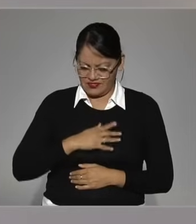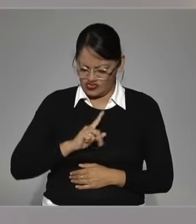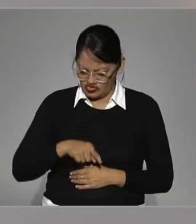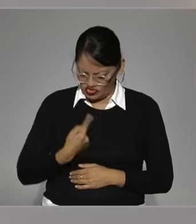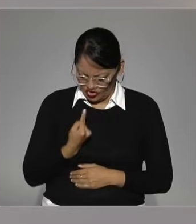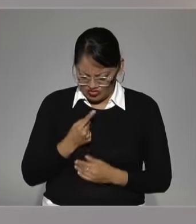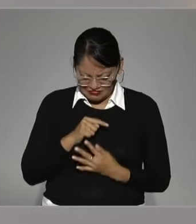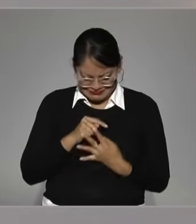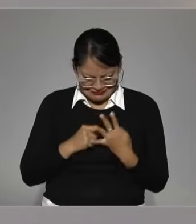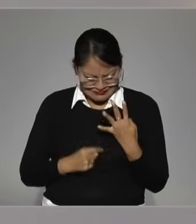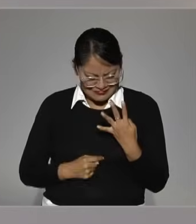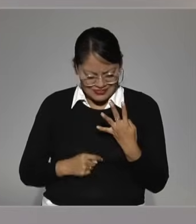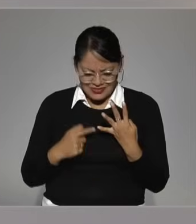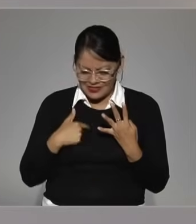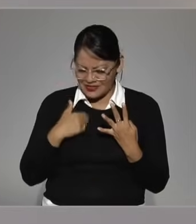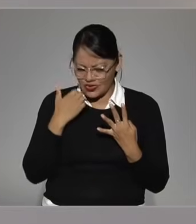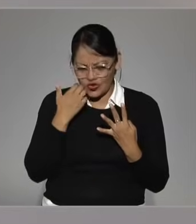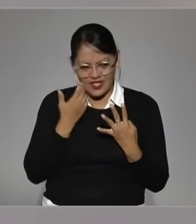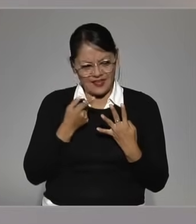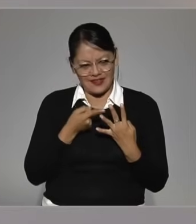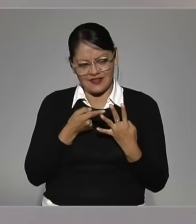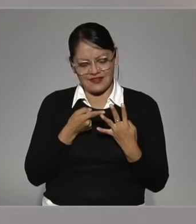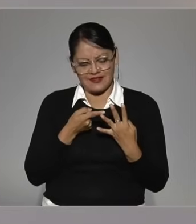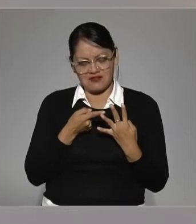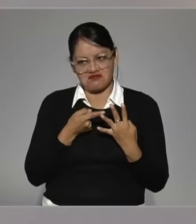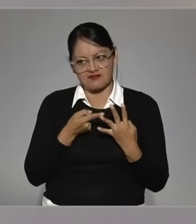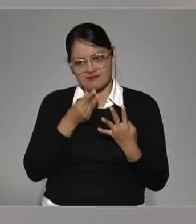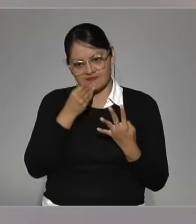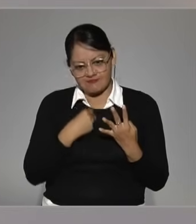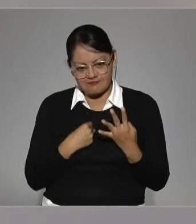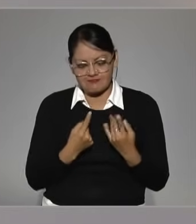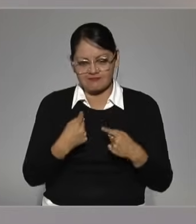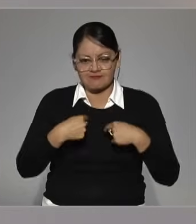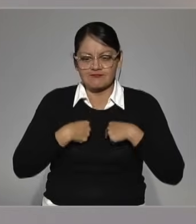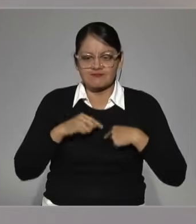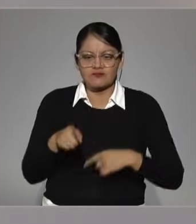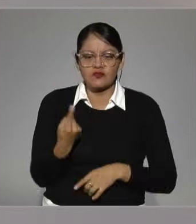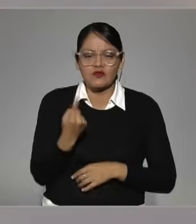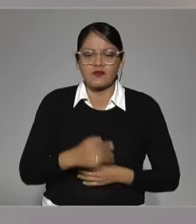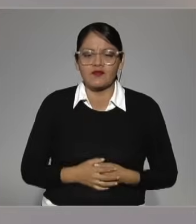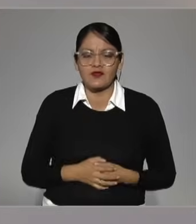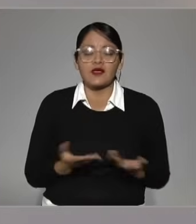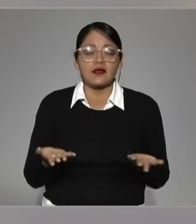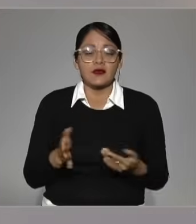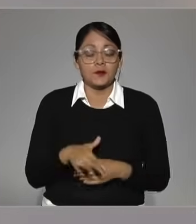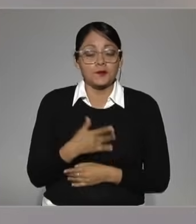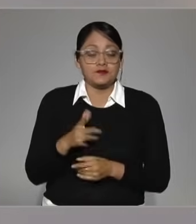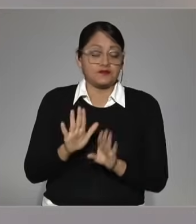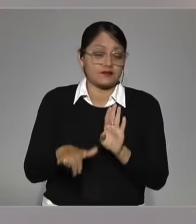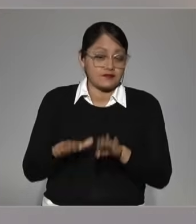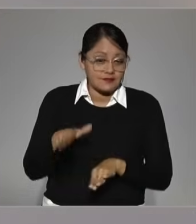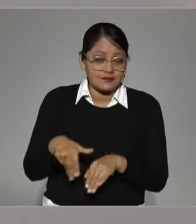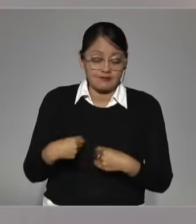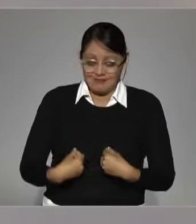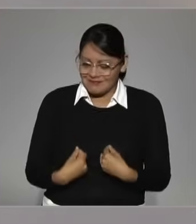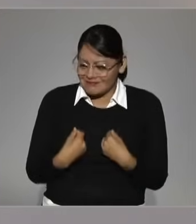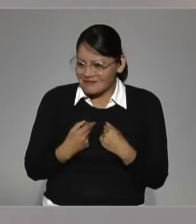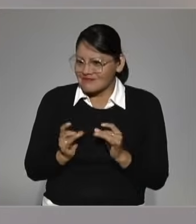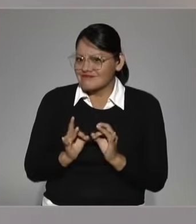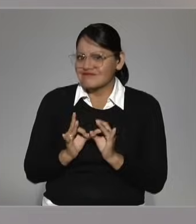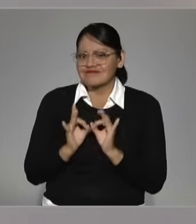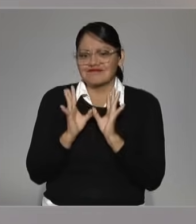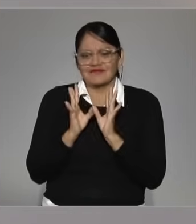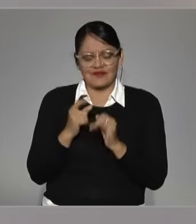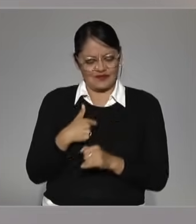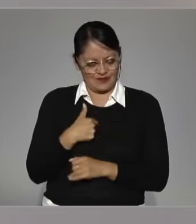quería ser. Bueno, mañana van a hablar de herramientas para ver por qué de pronto en el devenir de la vida llega un momento en que